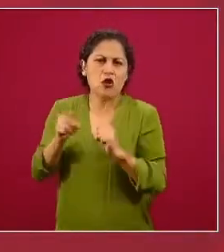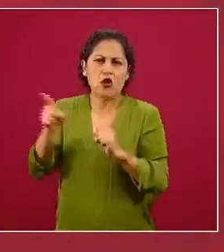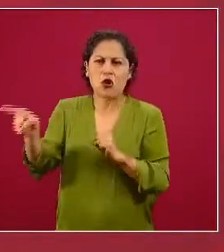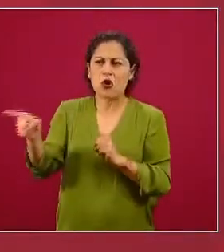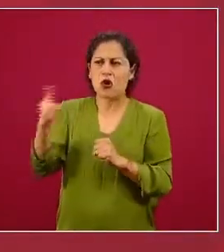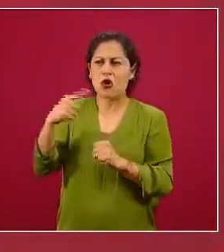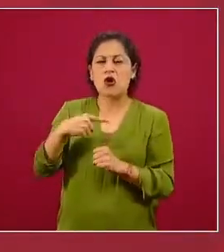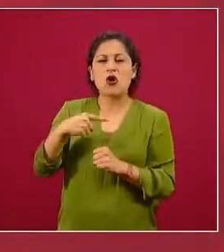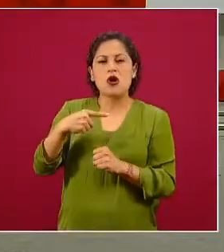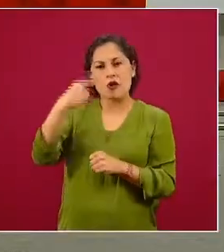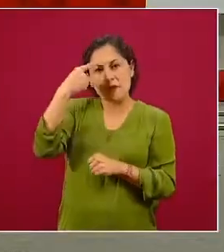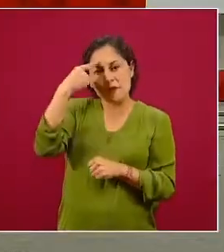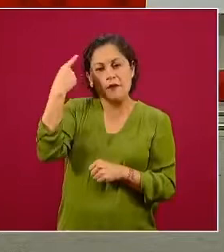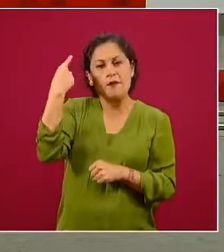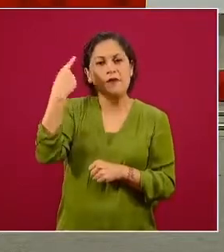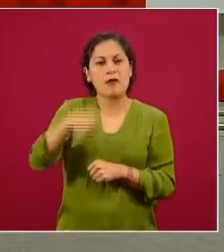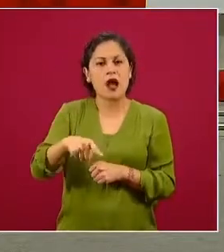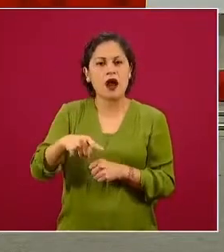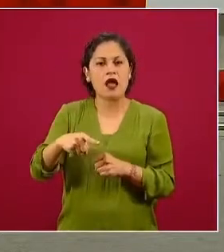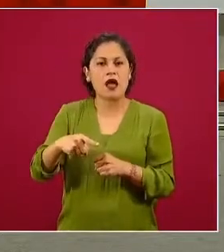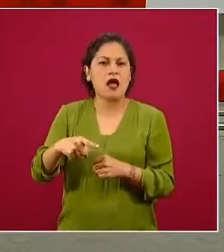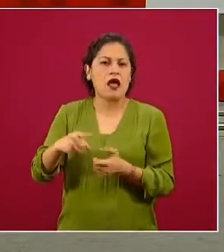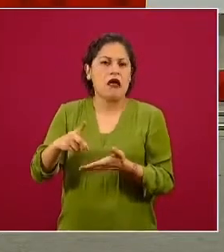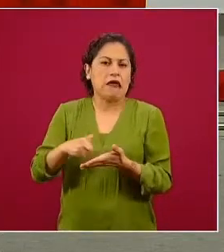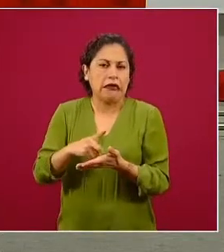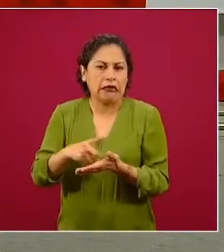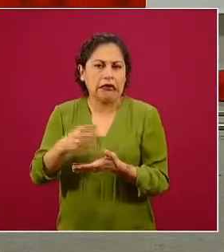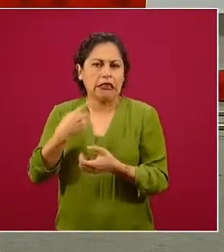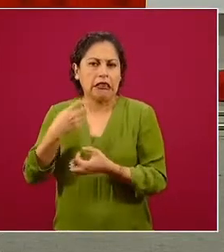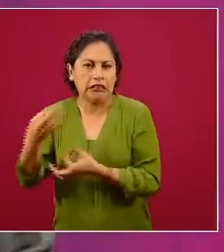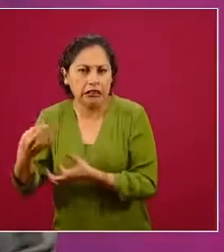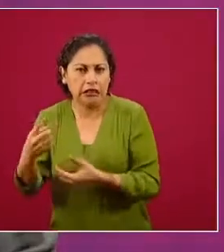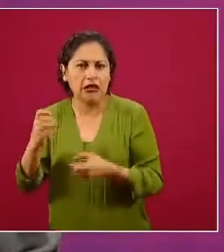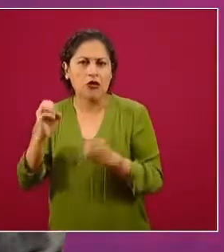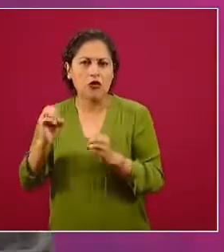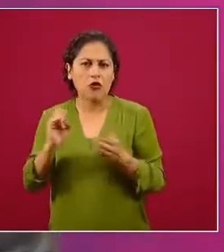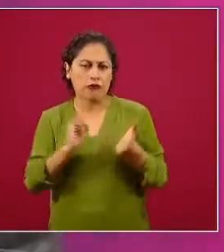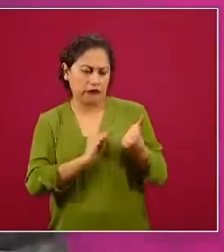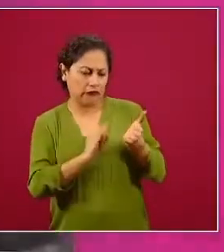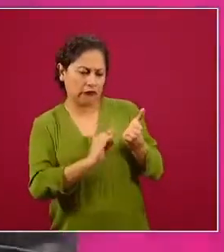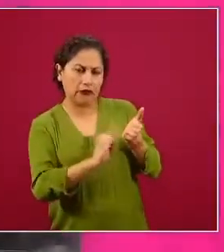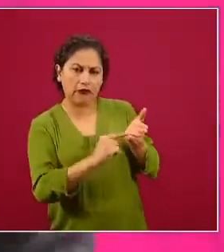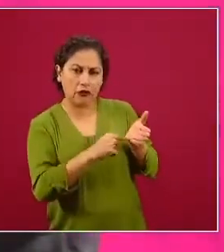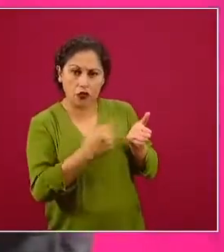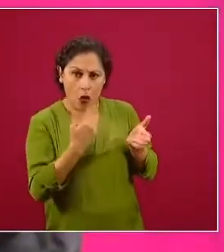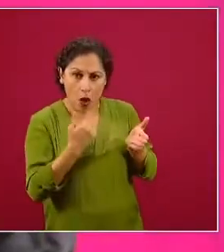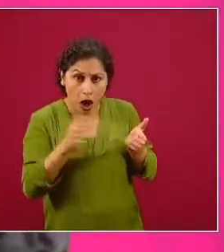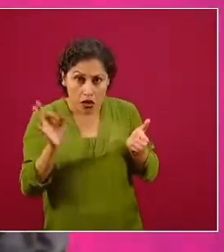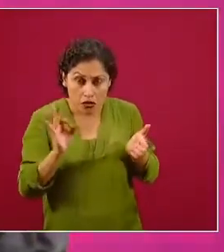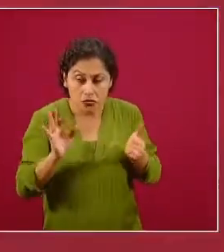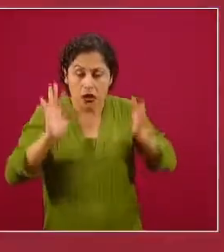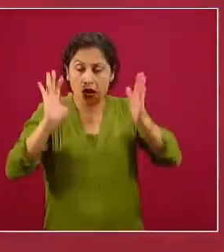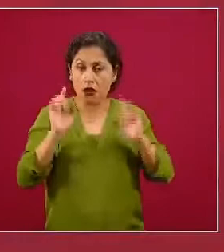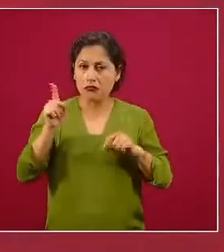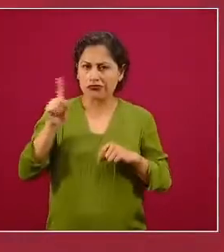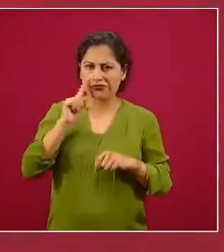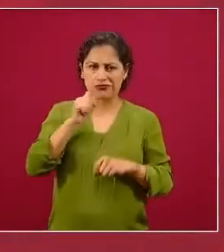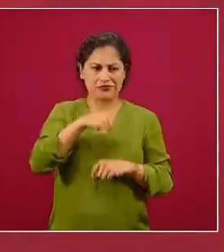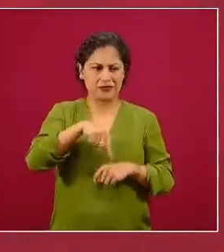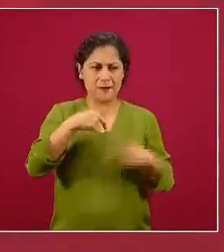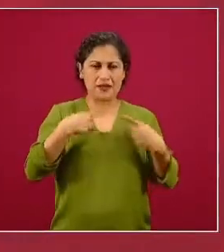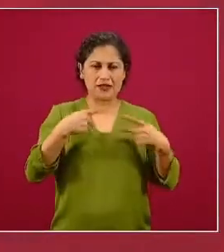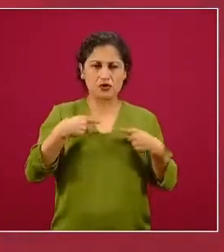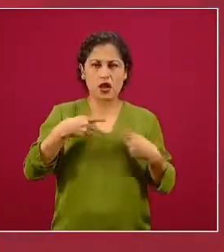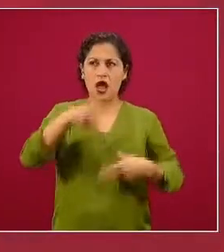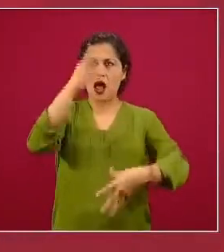apetito, escondidos porque no se declaran en las etiquetas y que son la causa principal de estas epidemias.